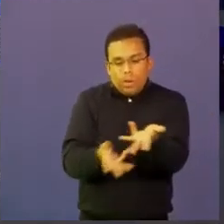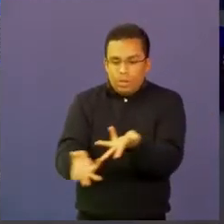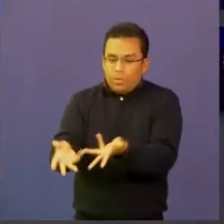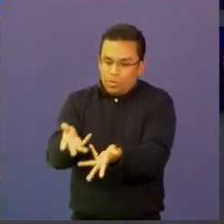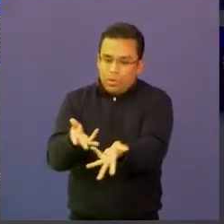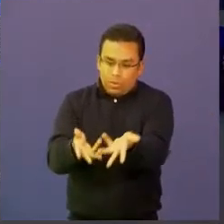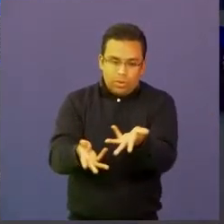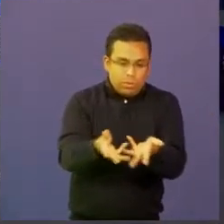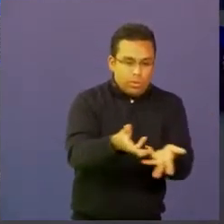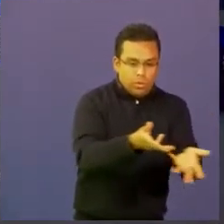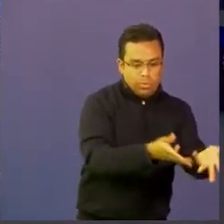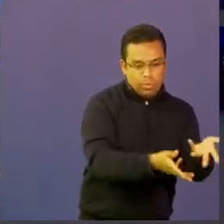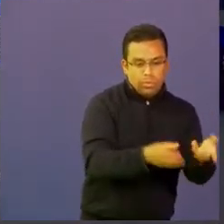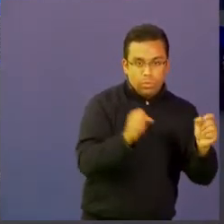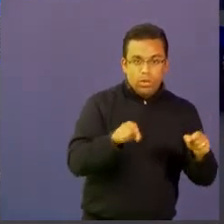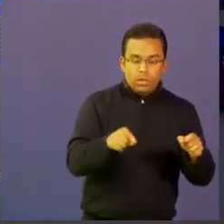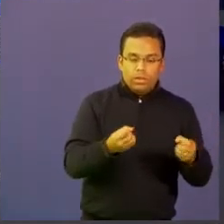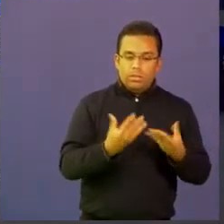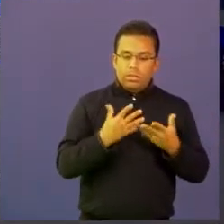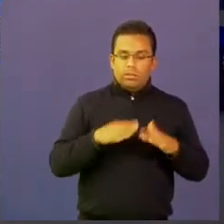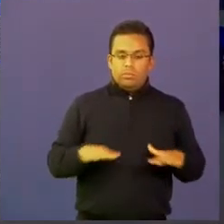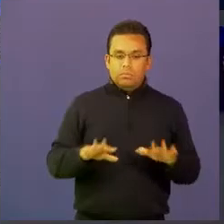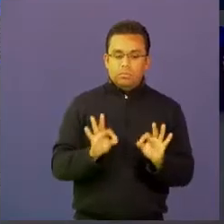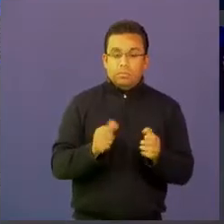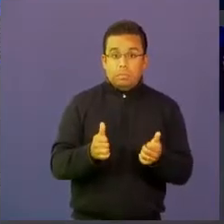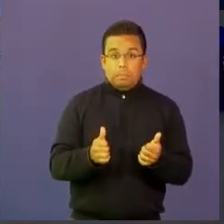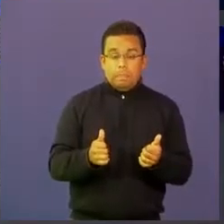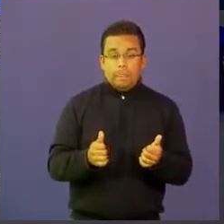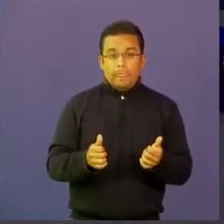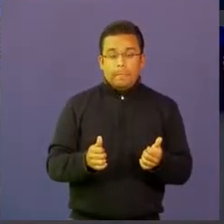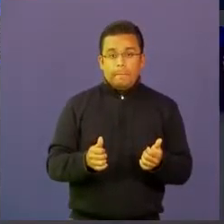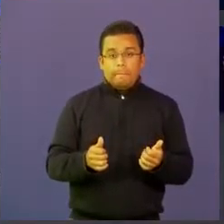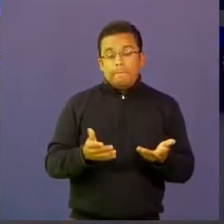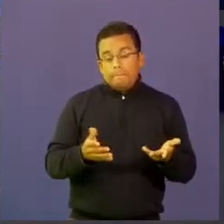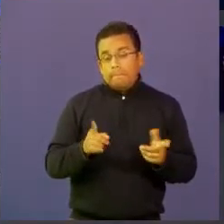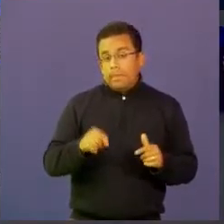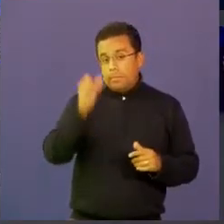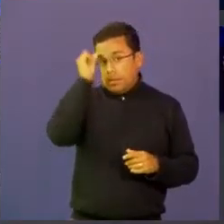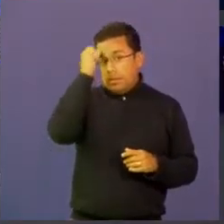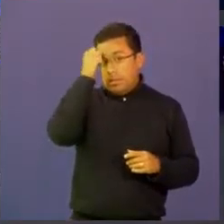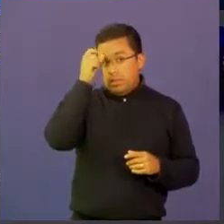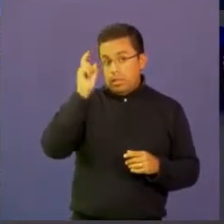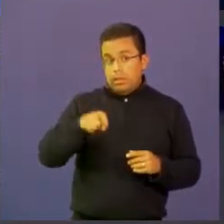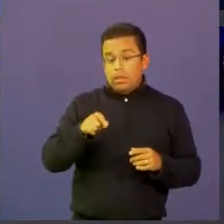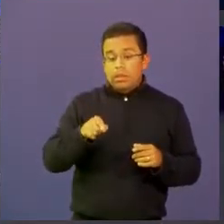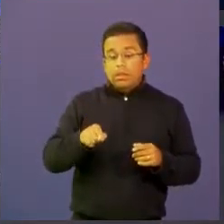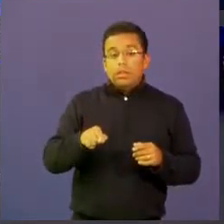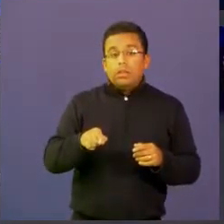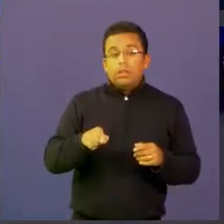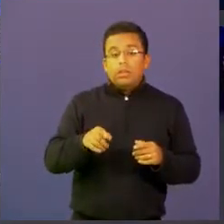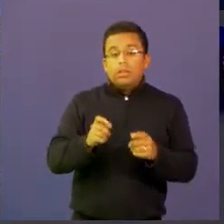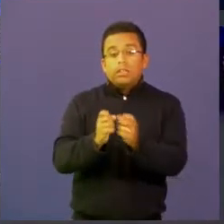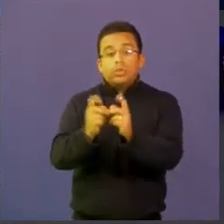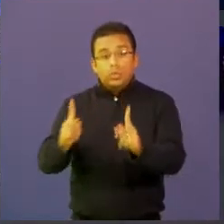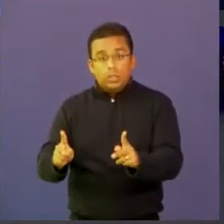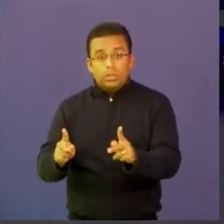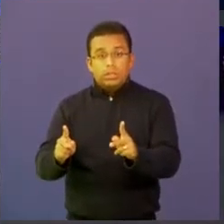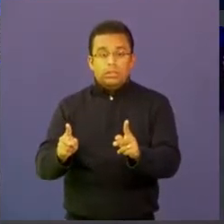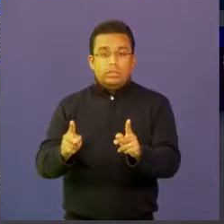y que se está recordando siempre porque tenemos que saber cómo ir acompañando a estudiantes